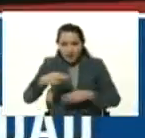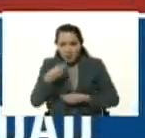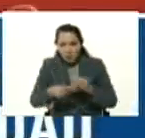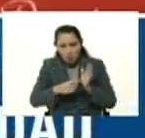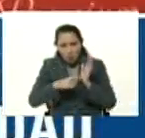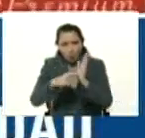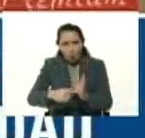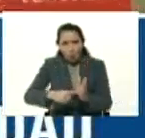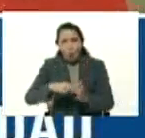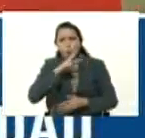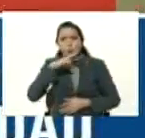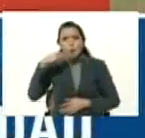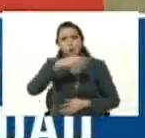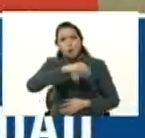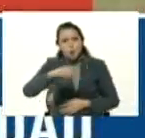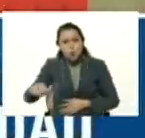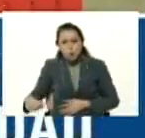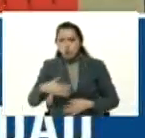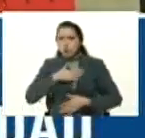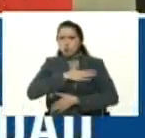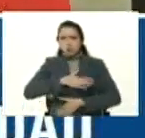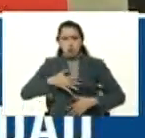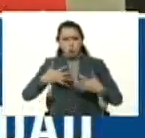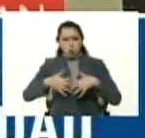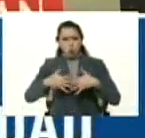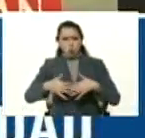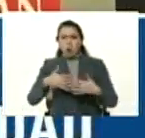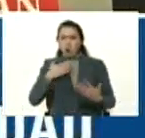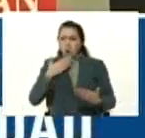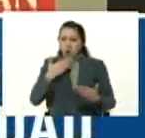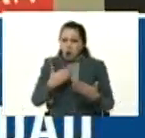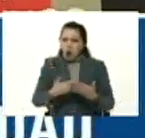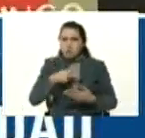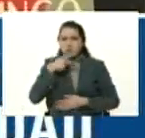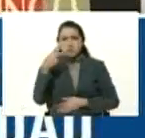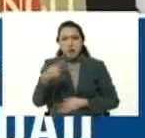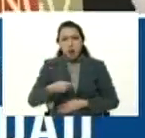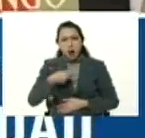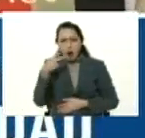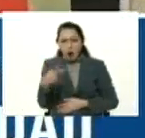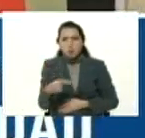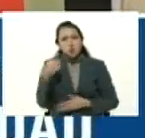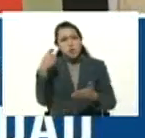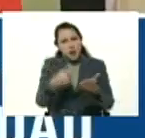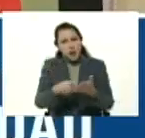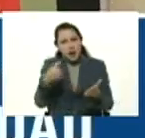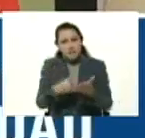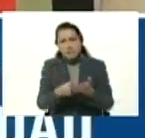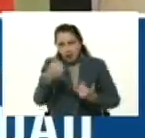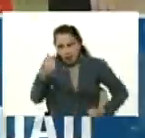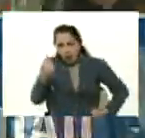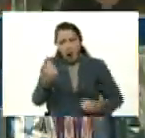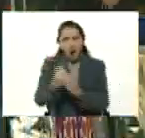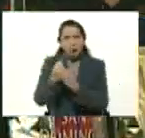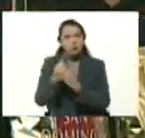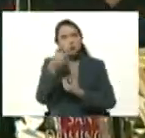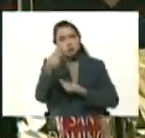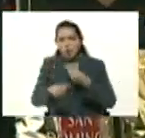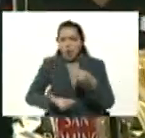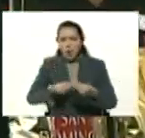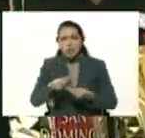azucarero está muy complacido y los agradece de las políticas arancelarias que conjuntamente se han tomado con